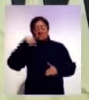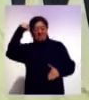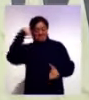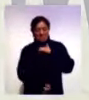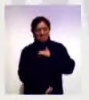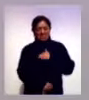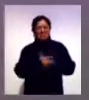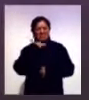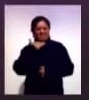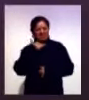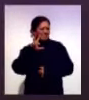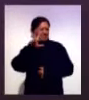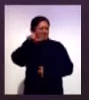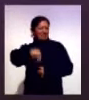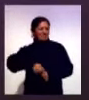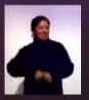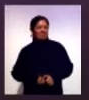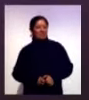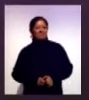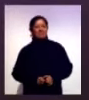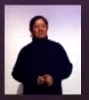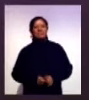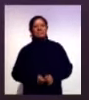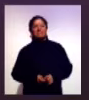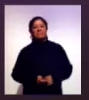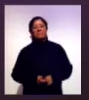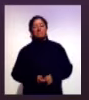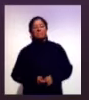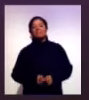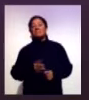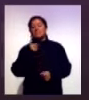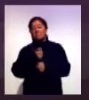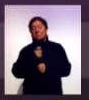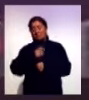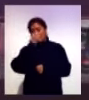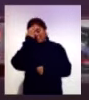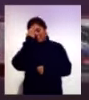corrupto. Lo primero que hay que decir es que la corrupción